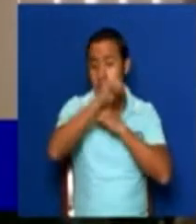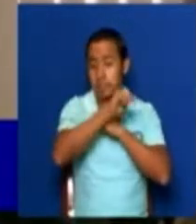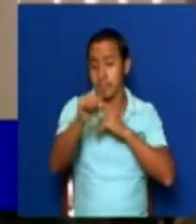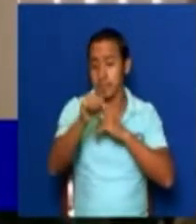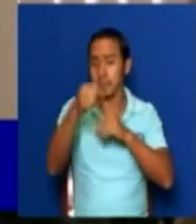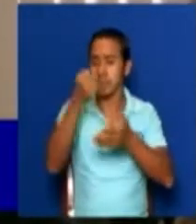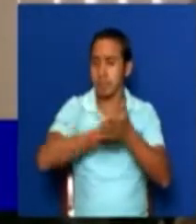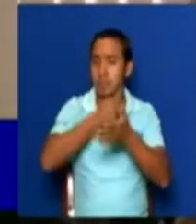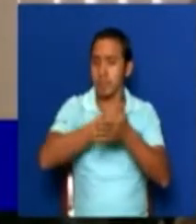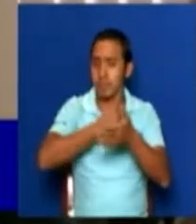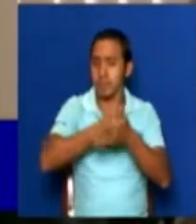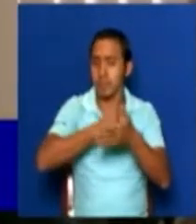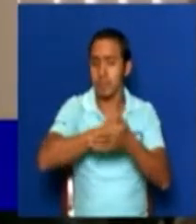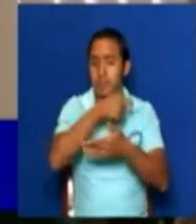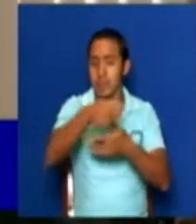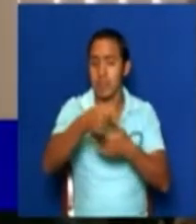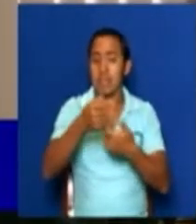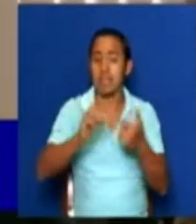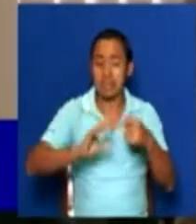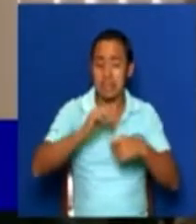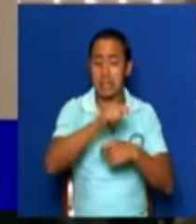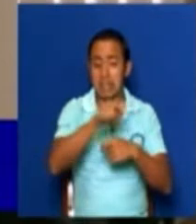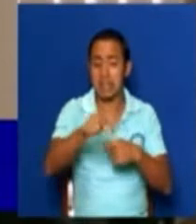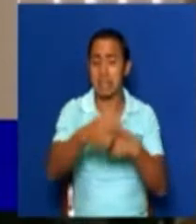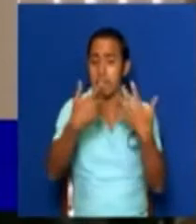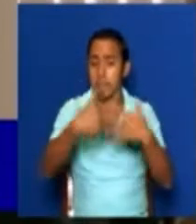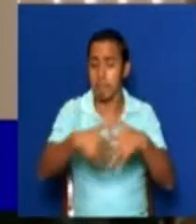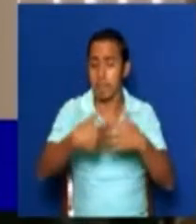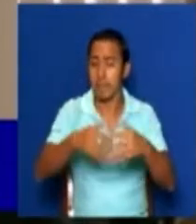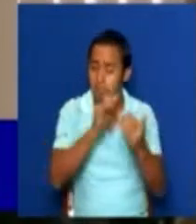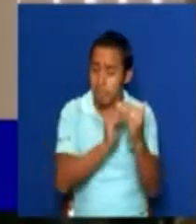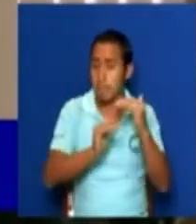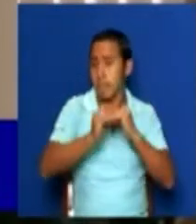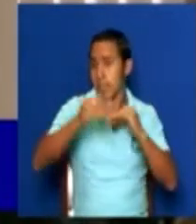ese esfuerzo que estamos haciendo para que cada vez más y más empresas